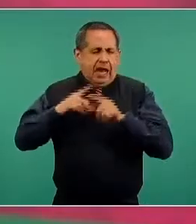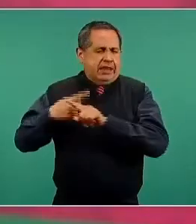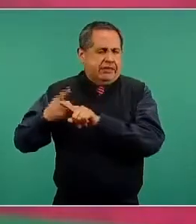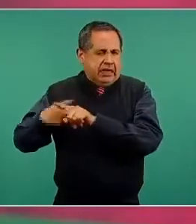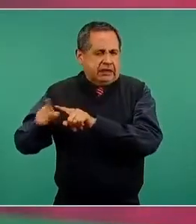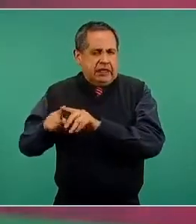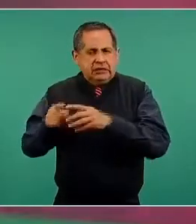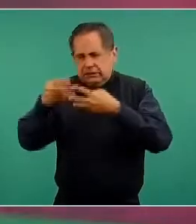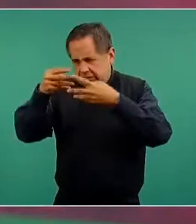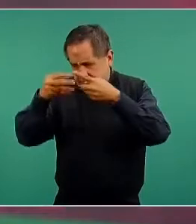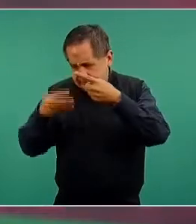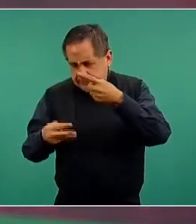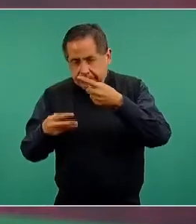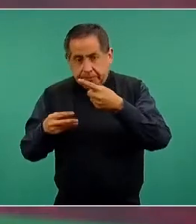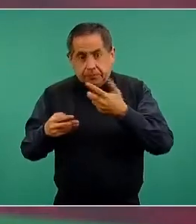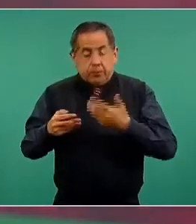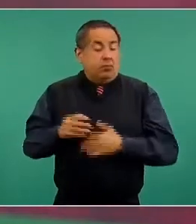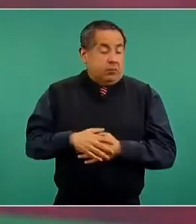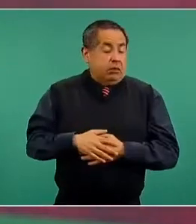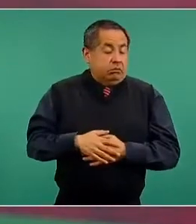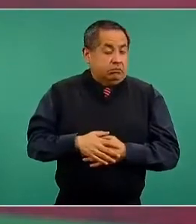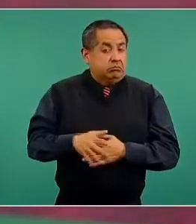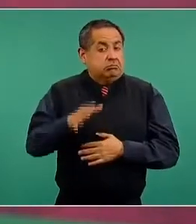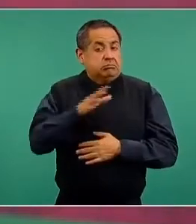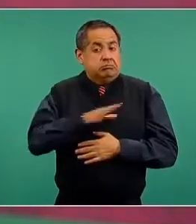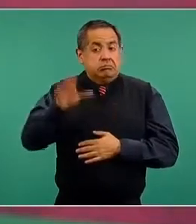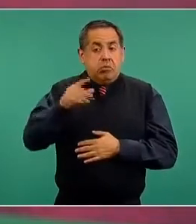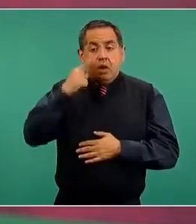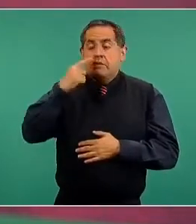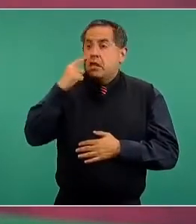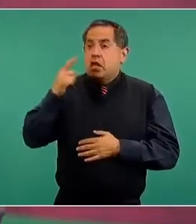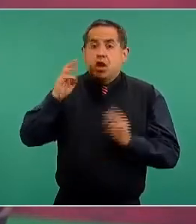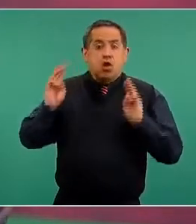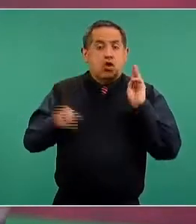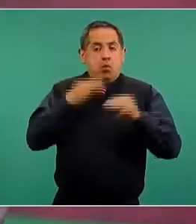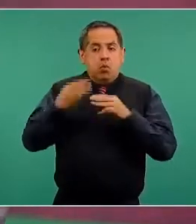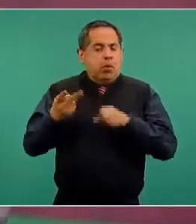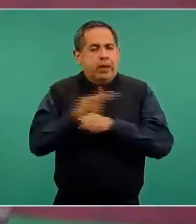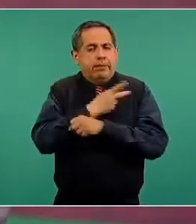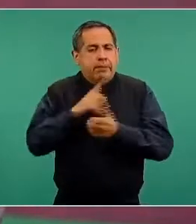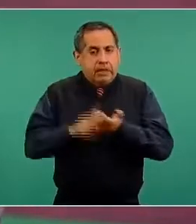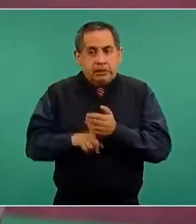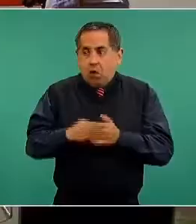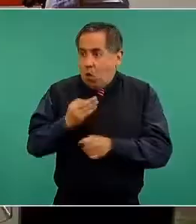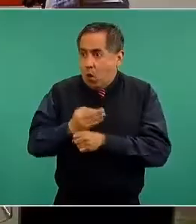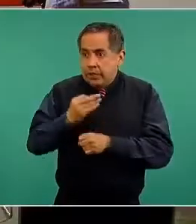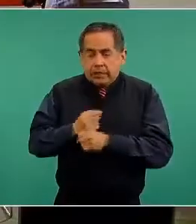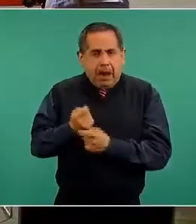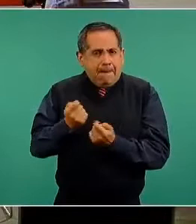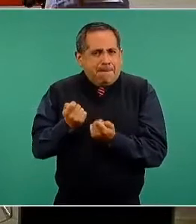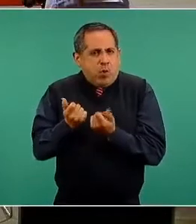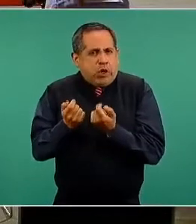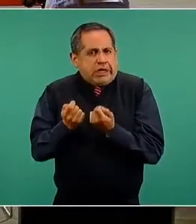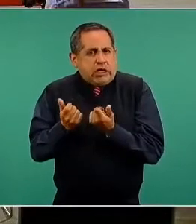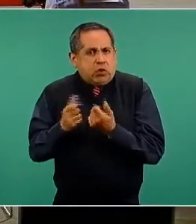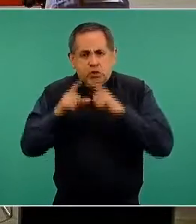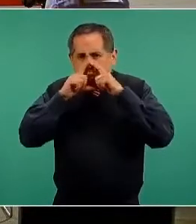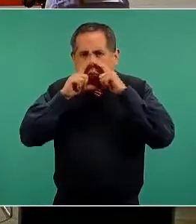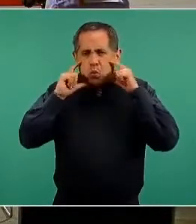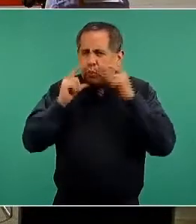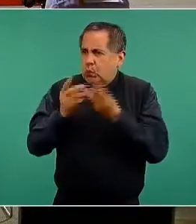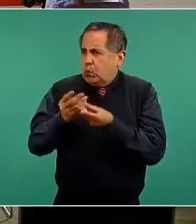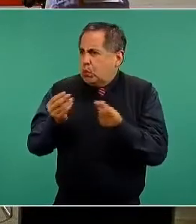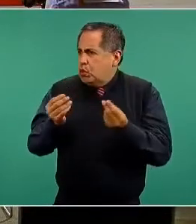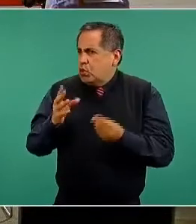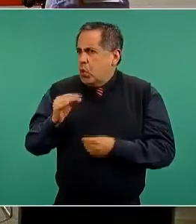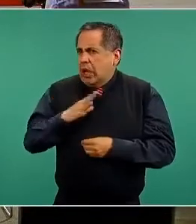sorprendente para la comunidad global de salud pública esta ausencia, prácticamente ausencia de